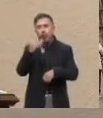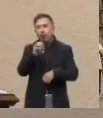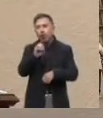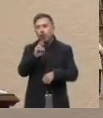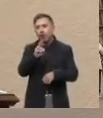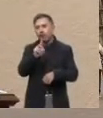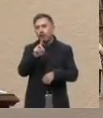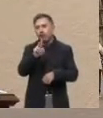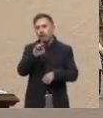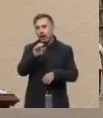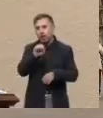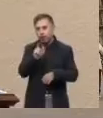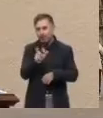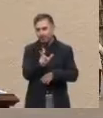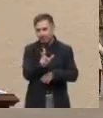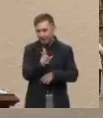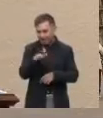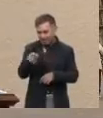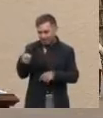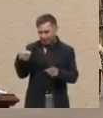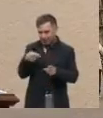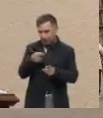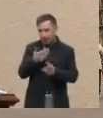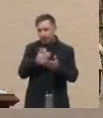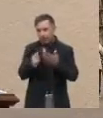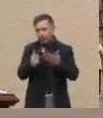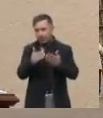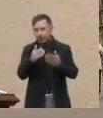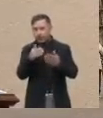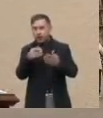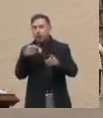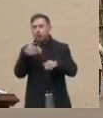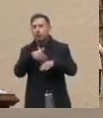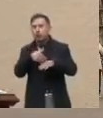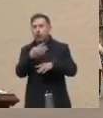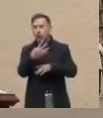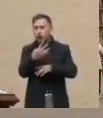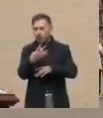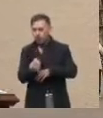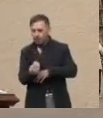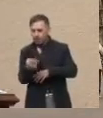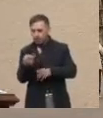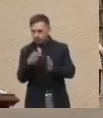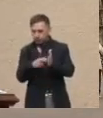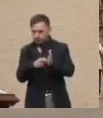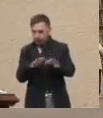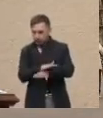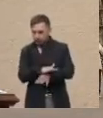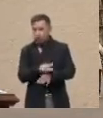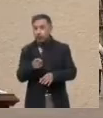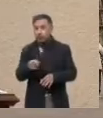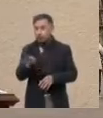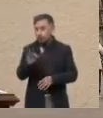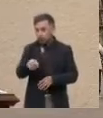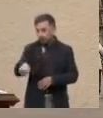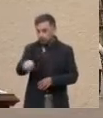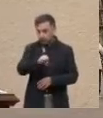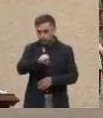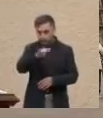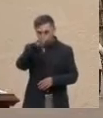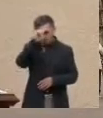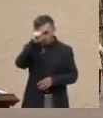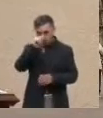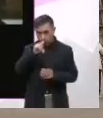Y lo que él señaló, esto impactaría a los considerandos cuarto y noveno. Quienes estén a favor de esa propuesta, primero en lo virtual,